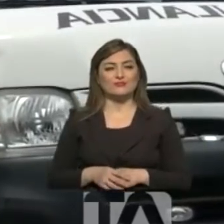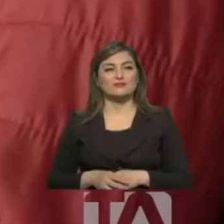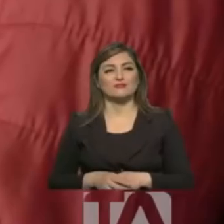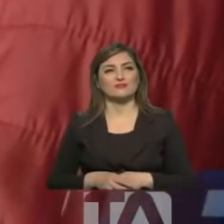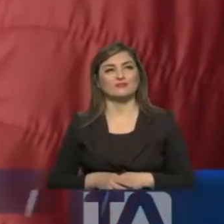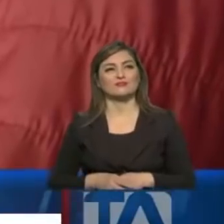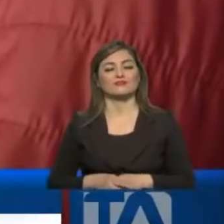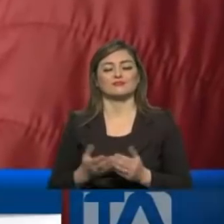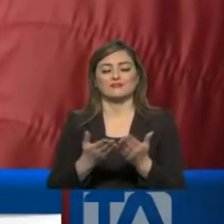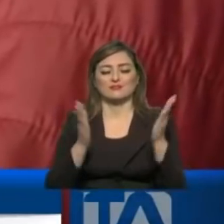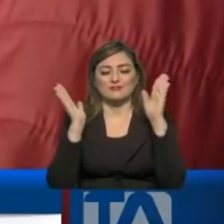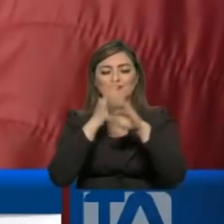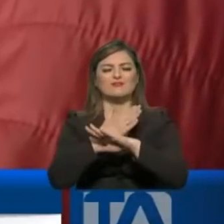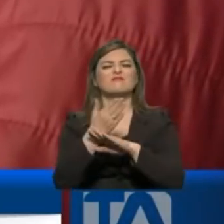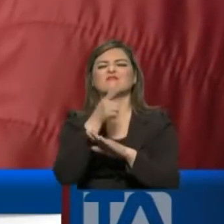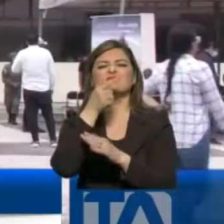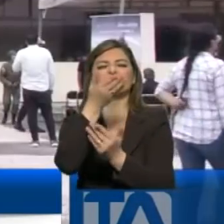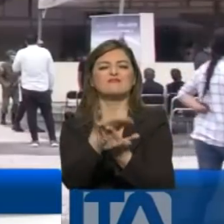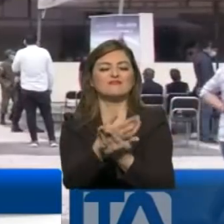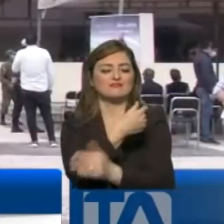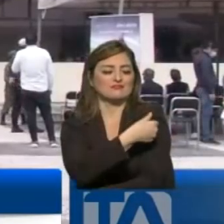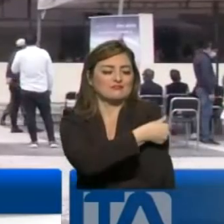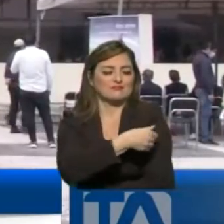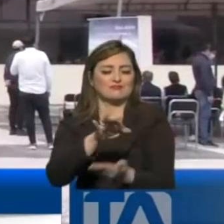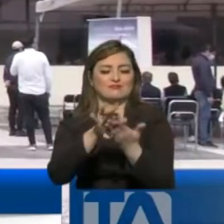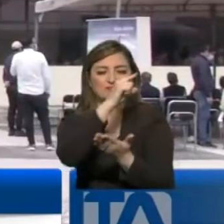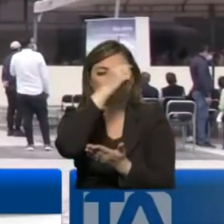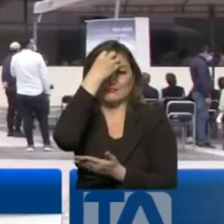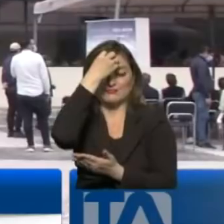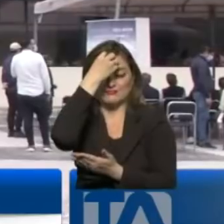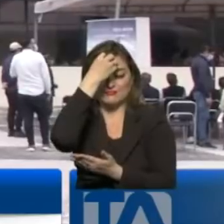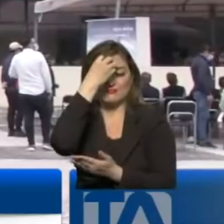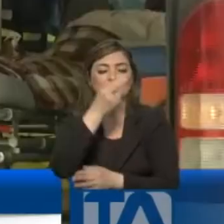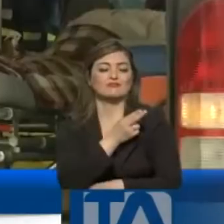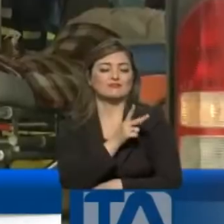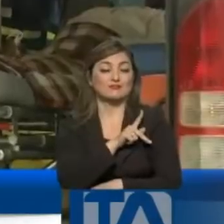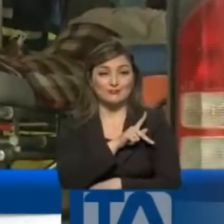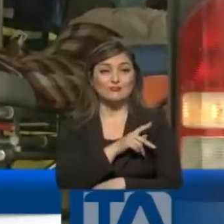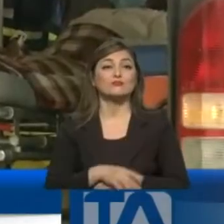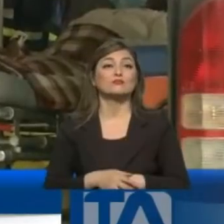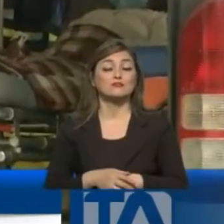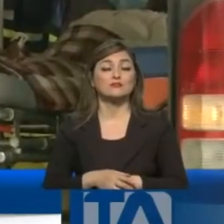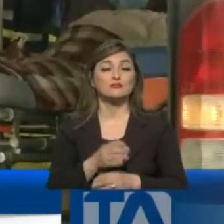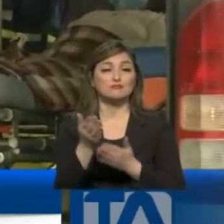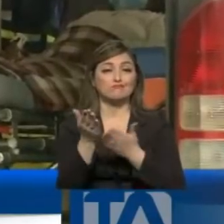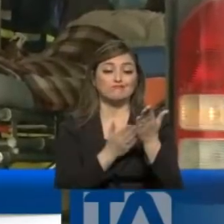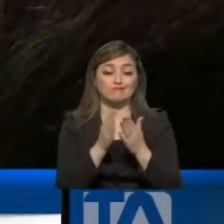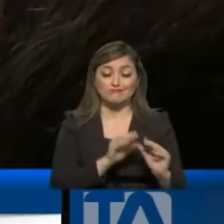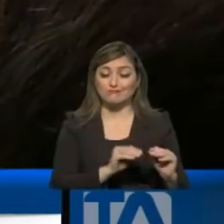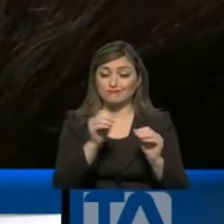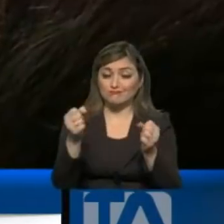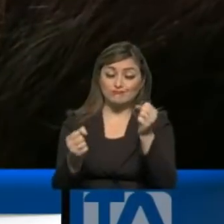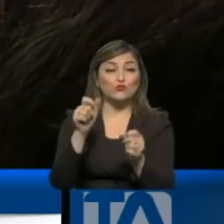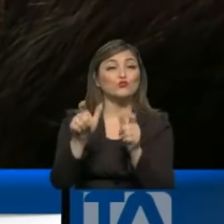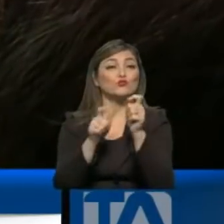un servicio gratuito implementado por la Cruz Roja del Cantón Rumiñahui y la Escuela Politécnica del Ejército para brindar el servicio de transporte